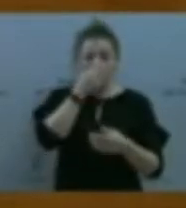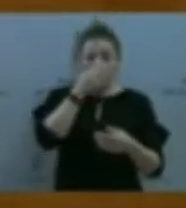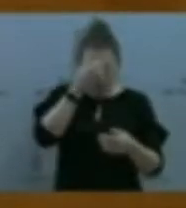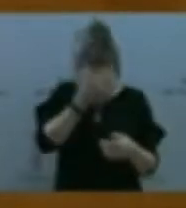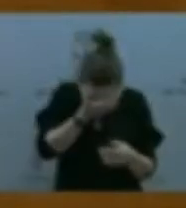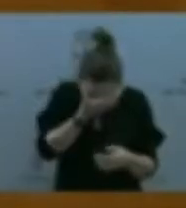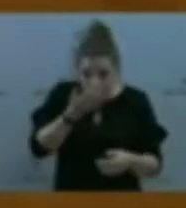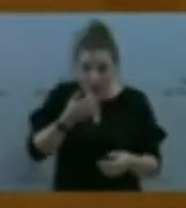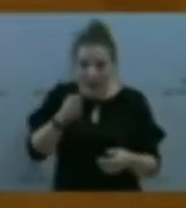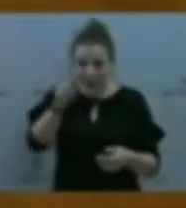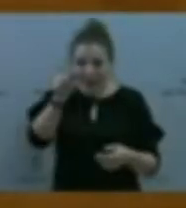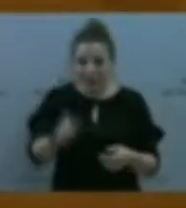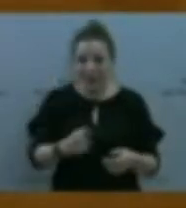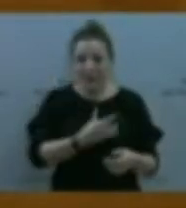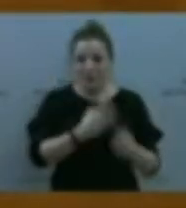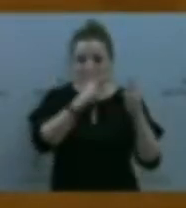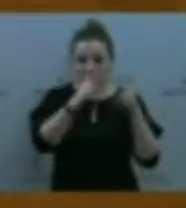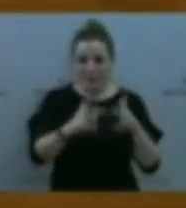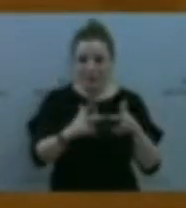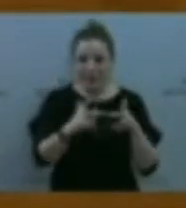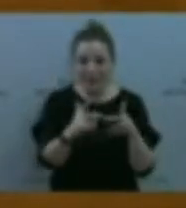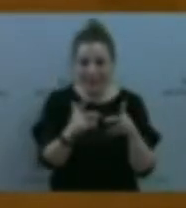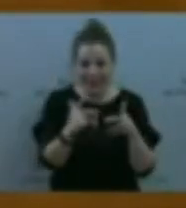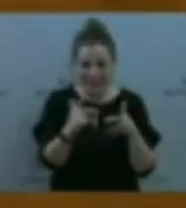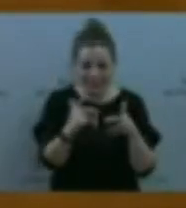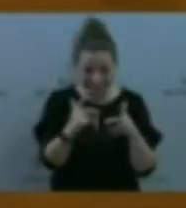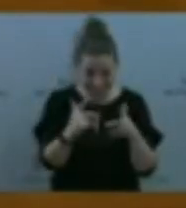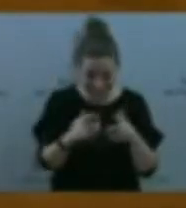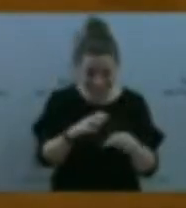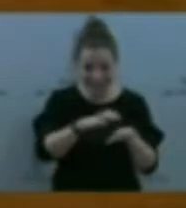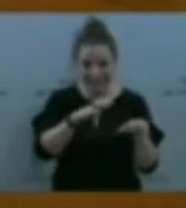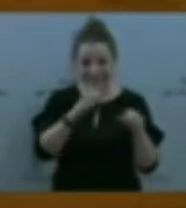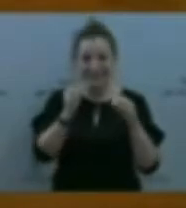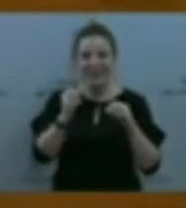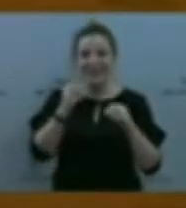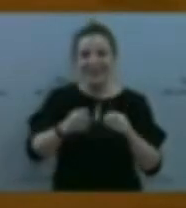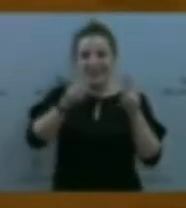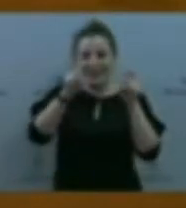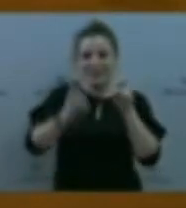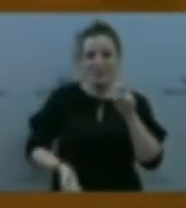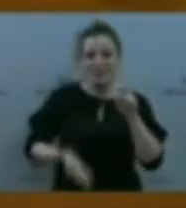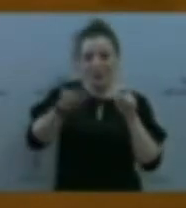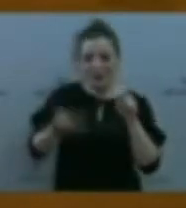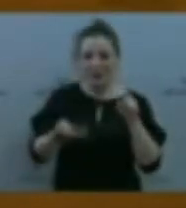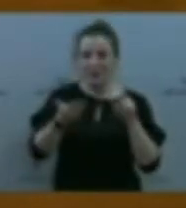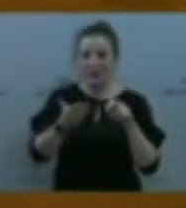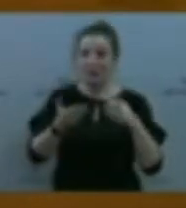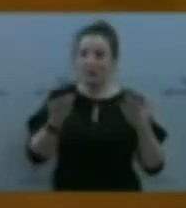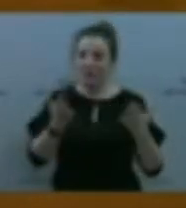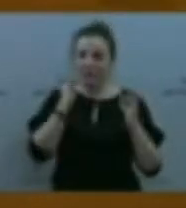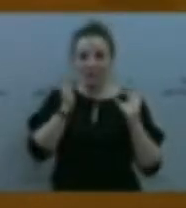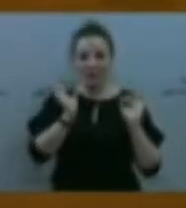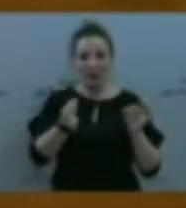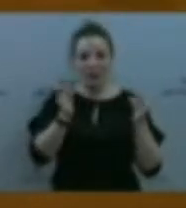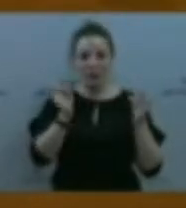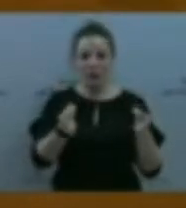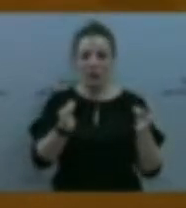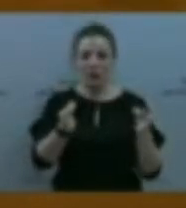era un tema importante. Incluso es cierto, nosotros les acusamos un poco de oportunismo, de que presentaban esta